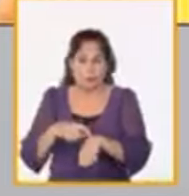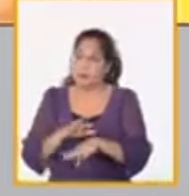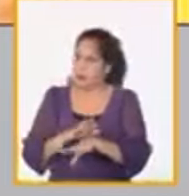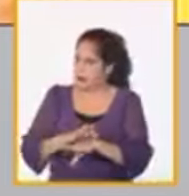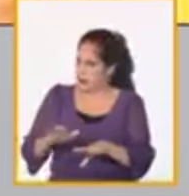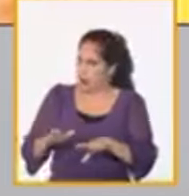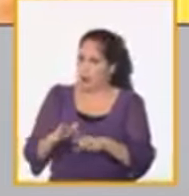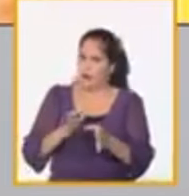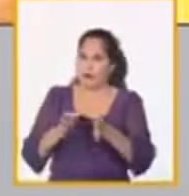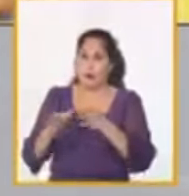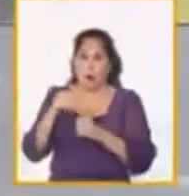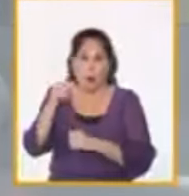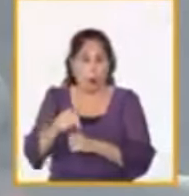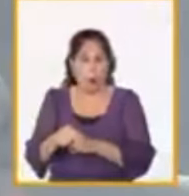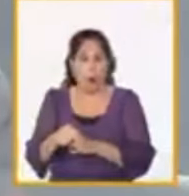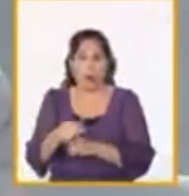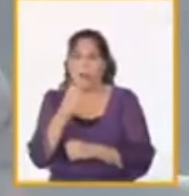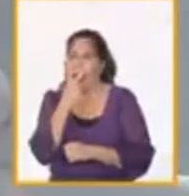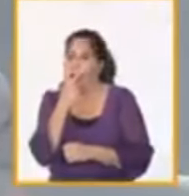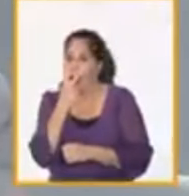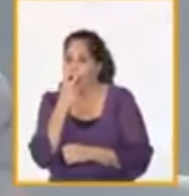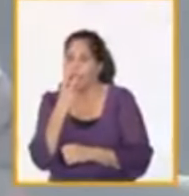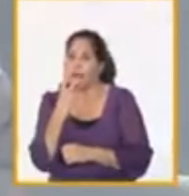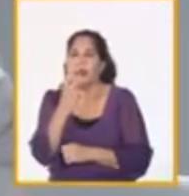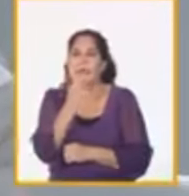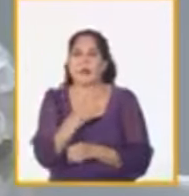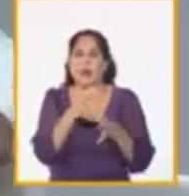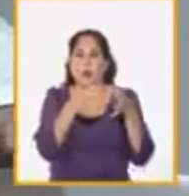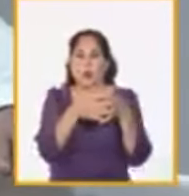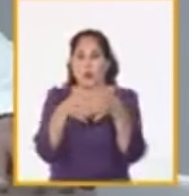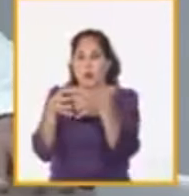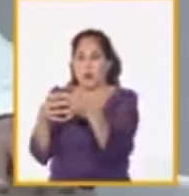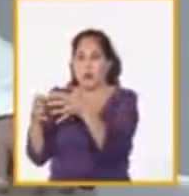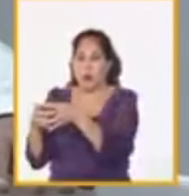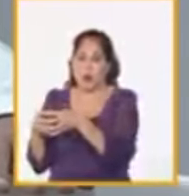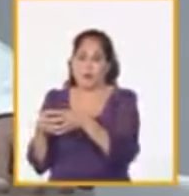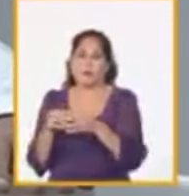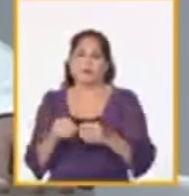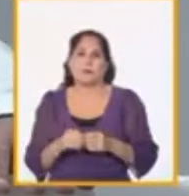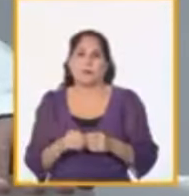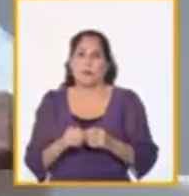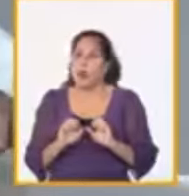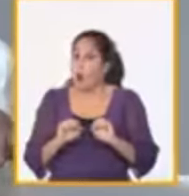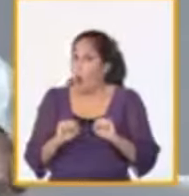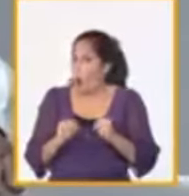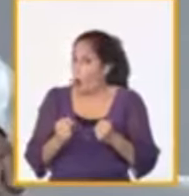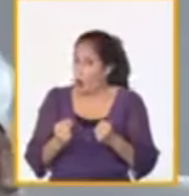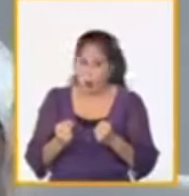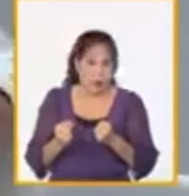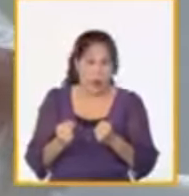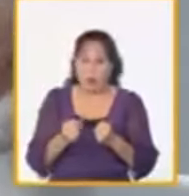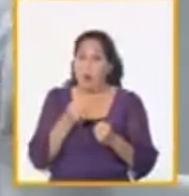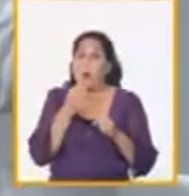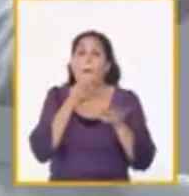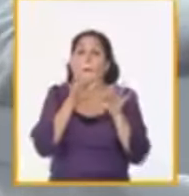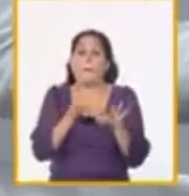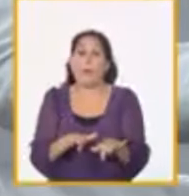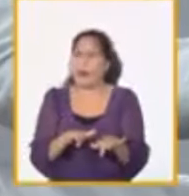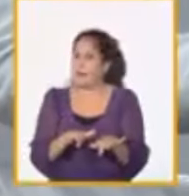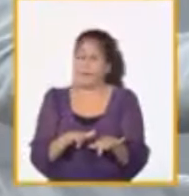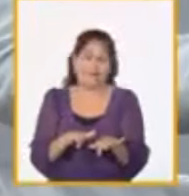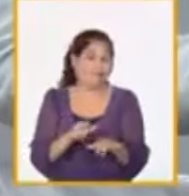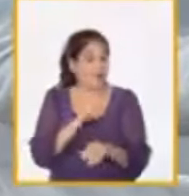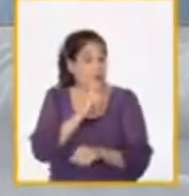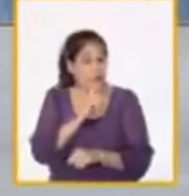que hoy, brindarle atención a esos tres trasvases, que bajo ninguna condición nosotros podemos paralizarlo, porque